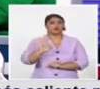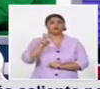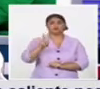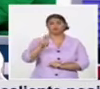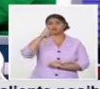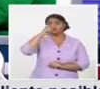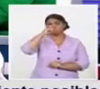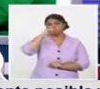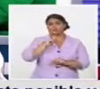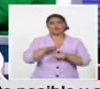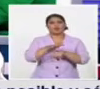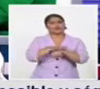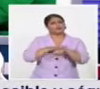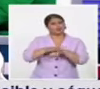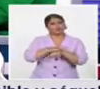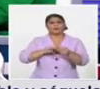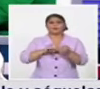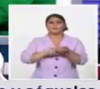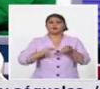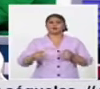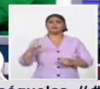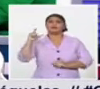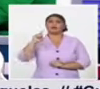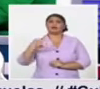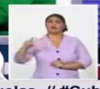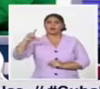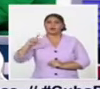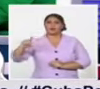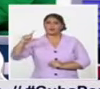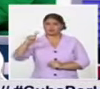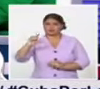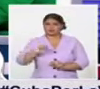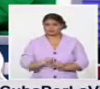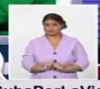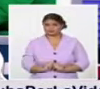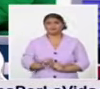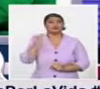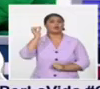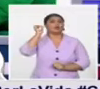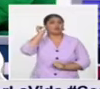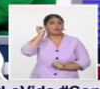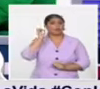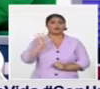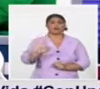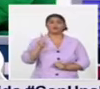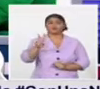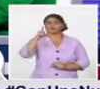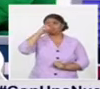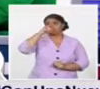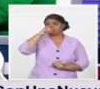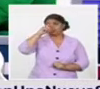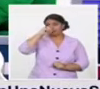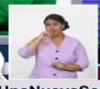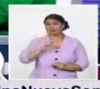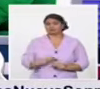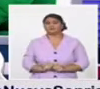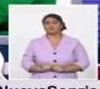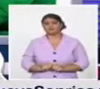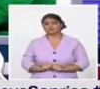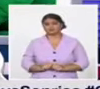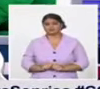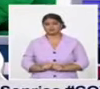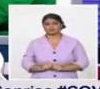con antecedentes de hipertensión arterial, operada de una oclusión intestinal y con el antecedente de